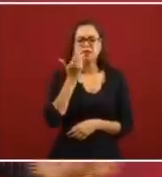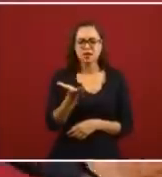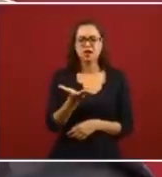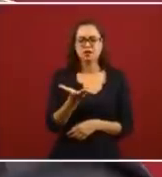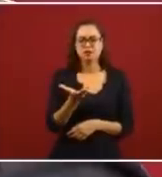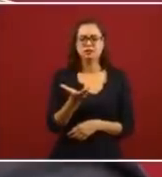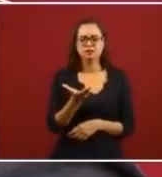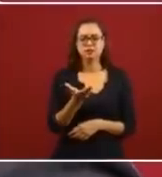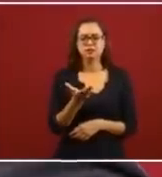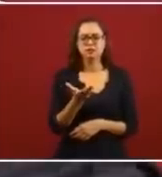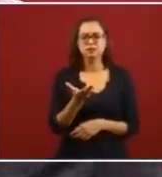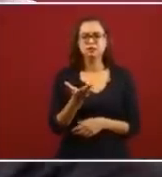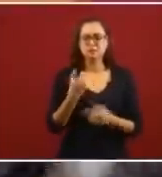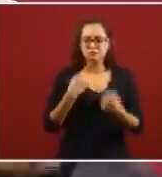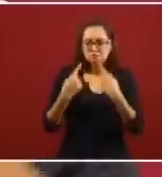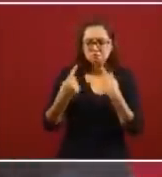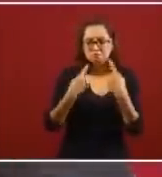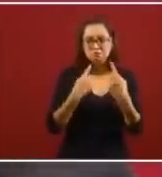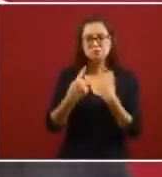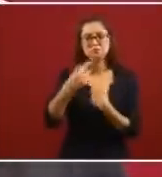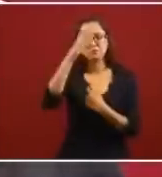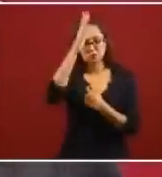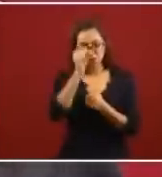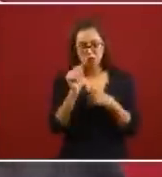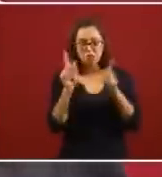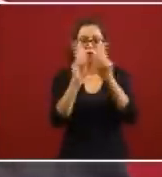para llegar a un acuerdo de paz.